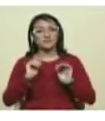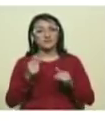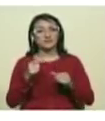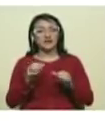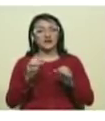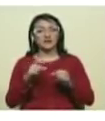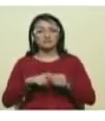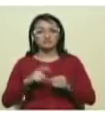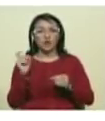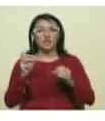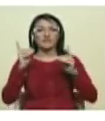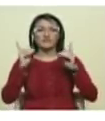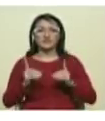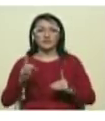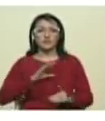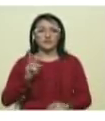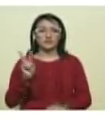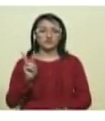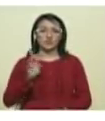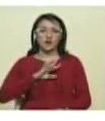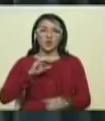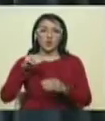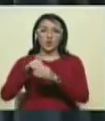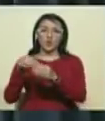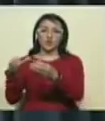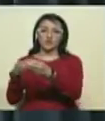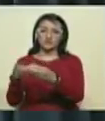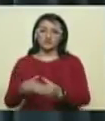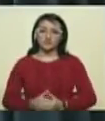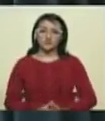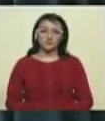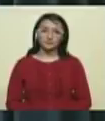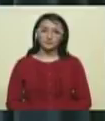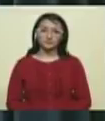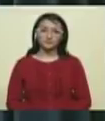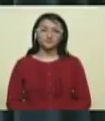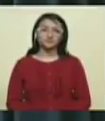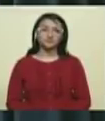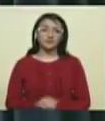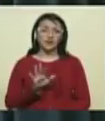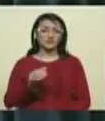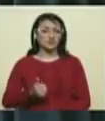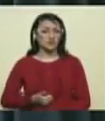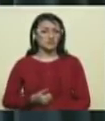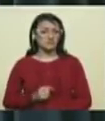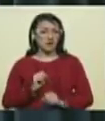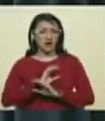da inicio al retiro definitivo de Venezuela de esta organización. Así o más claro.